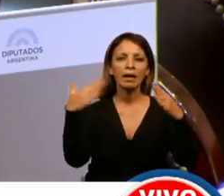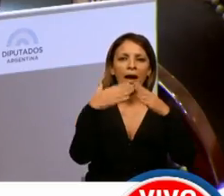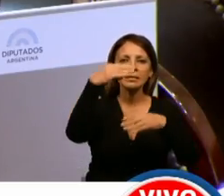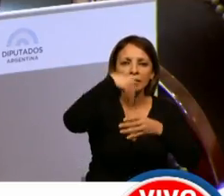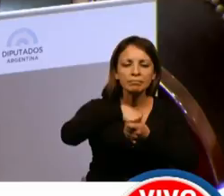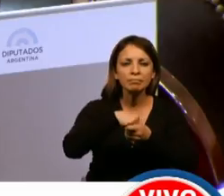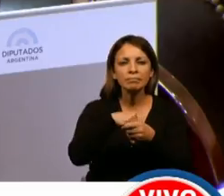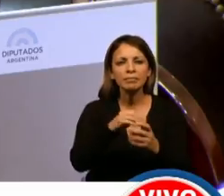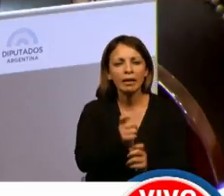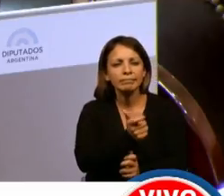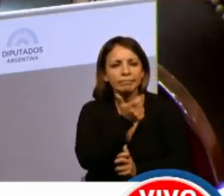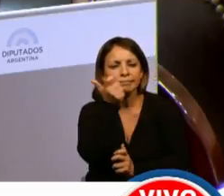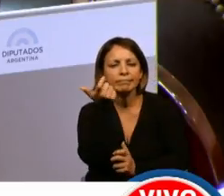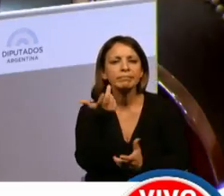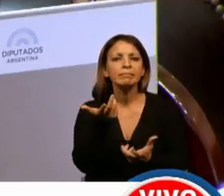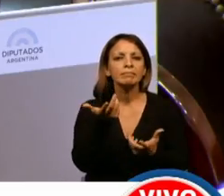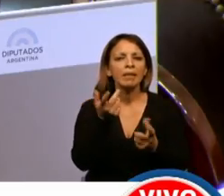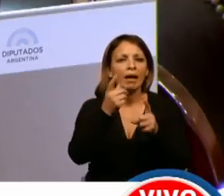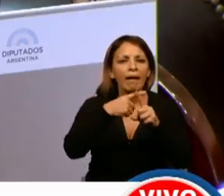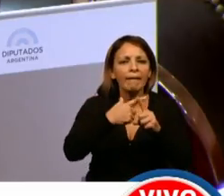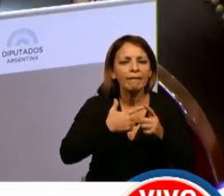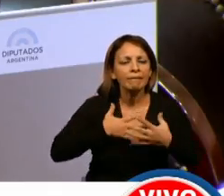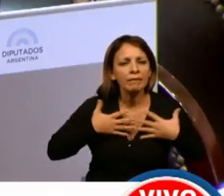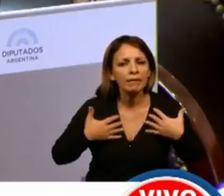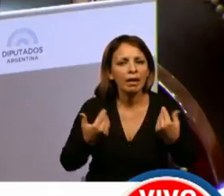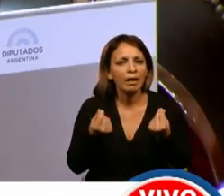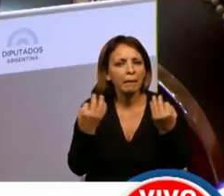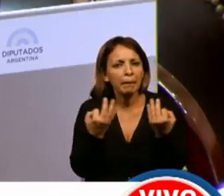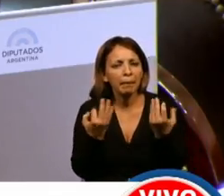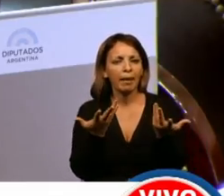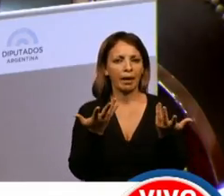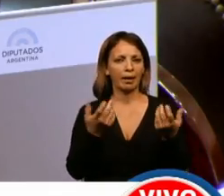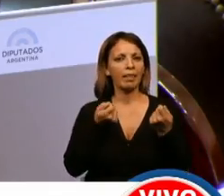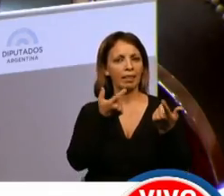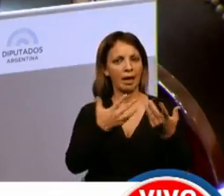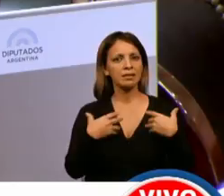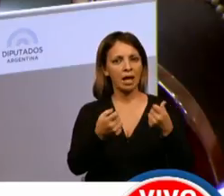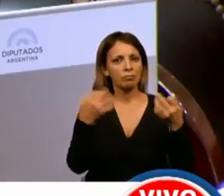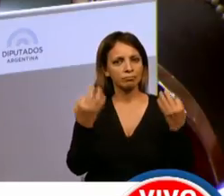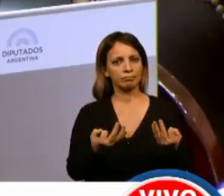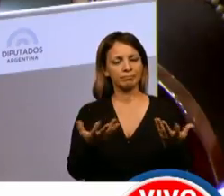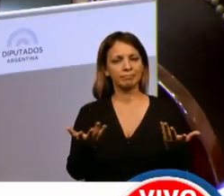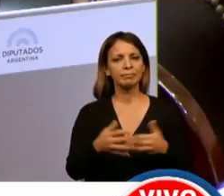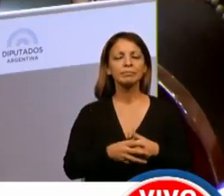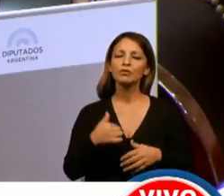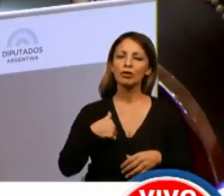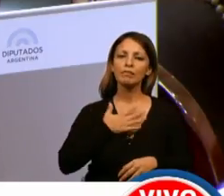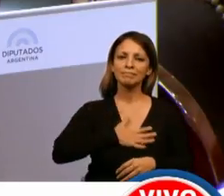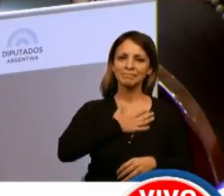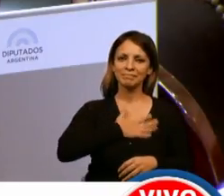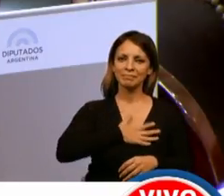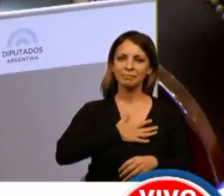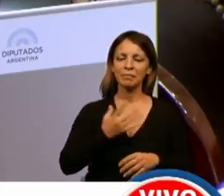nuestros hogares tengan la posibilidad de tener una mejor temperatura para cuidar también la salud así que estoy muy contento